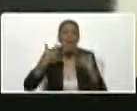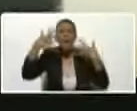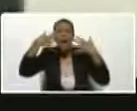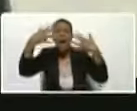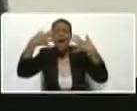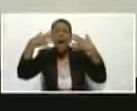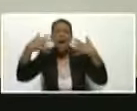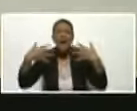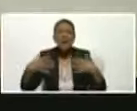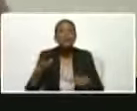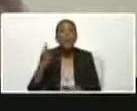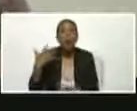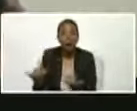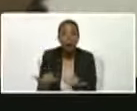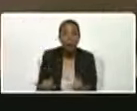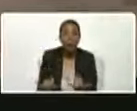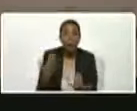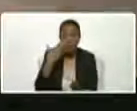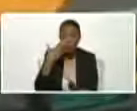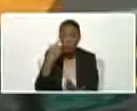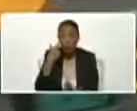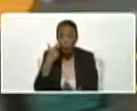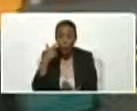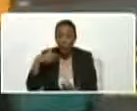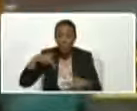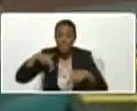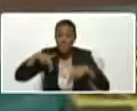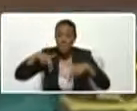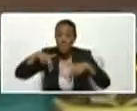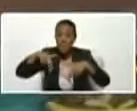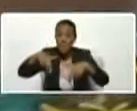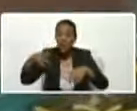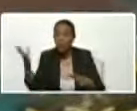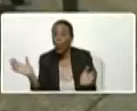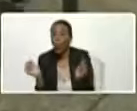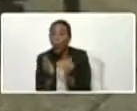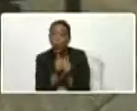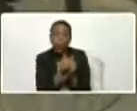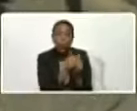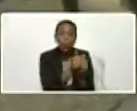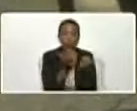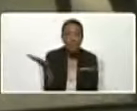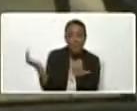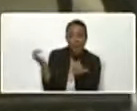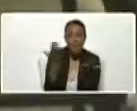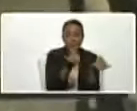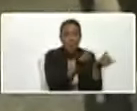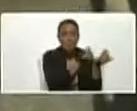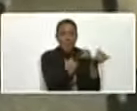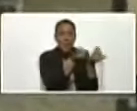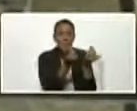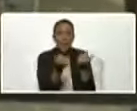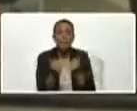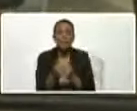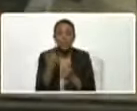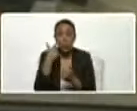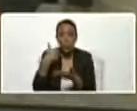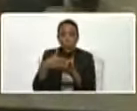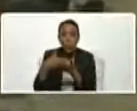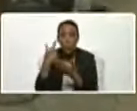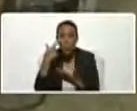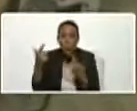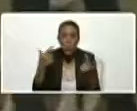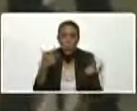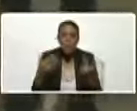muchacha voy si vienen conmigo vengan vengan yo voy a proceder